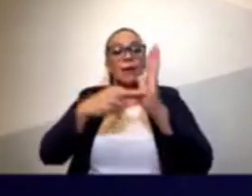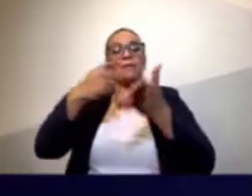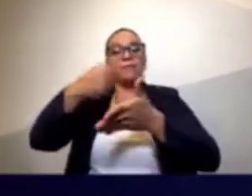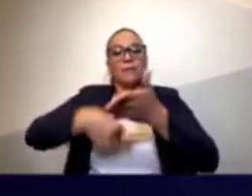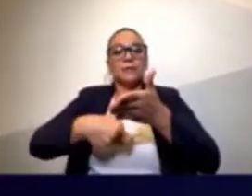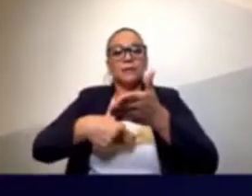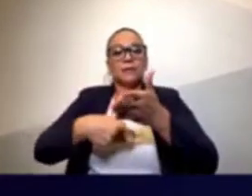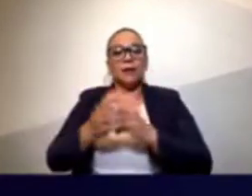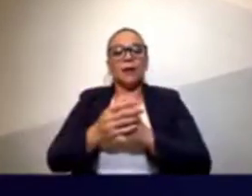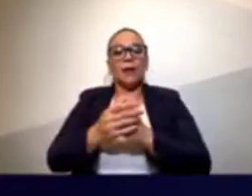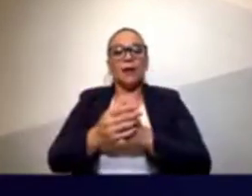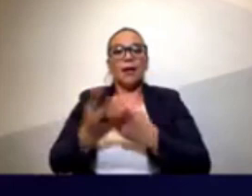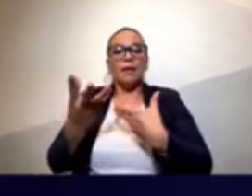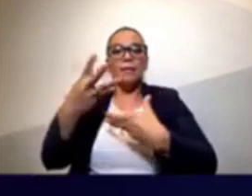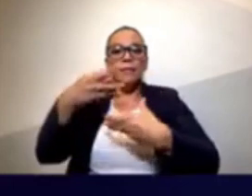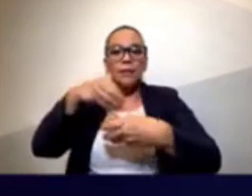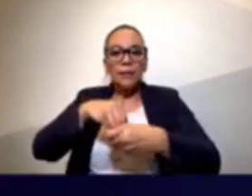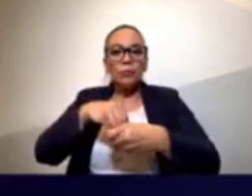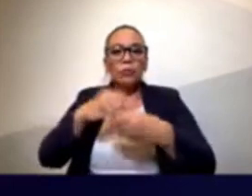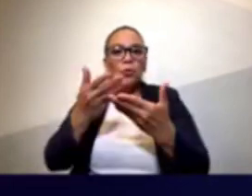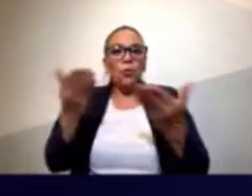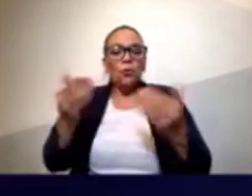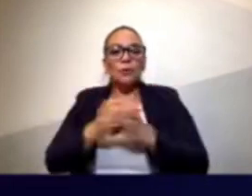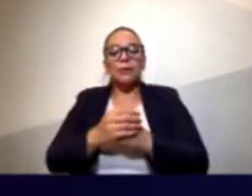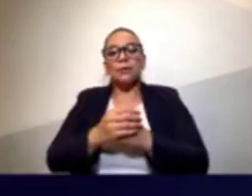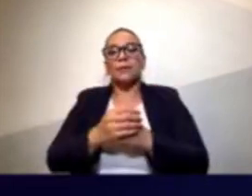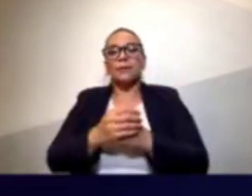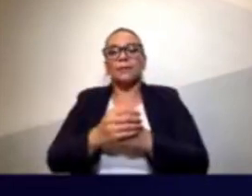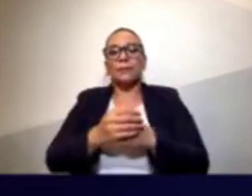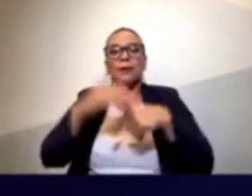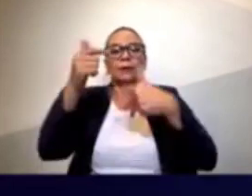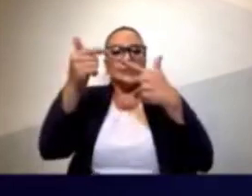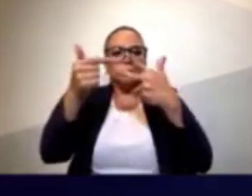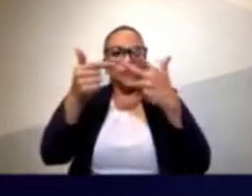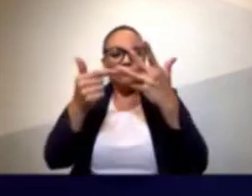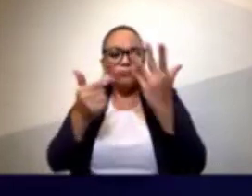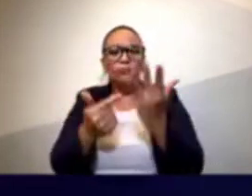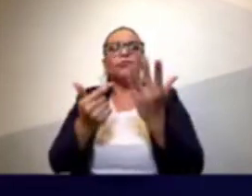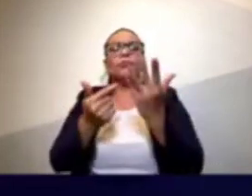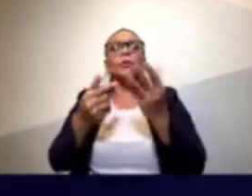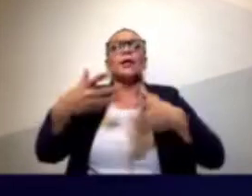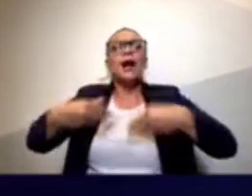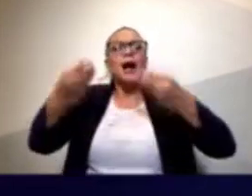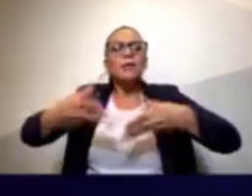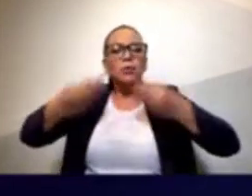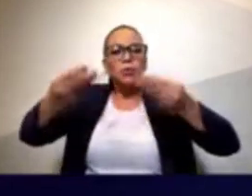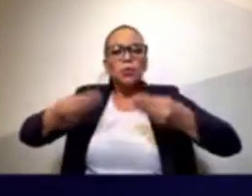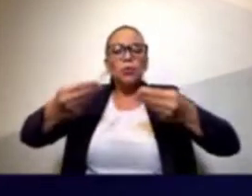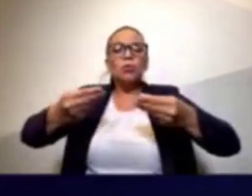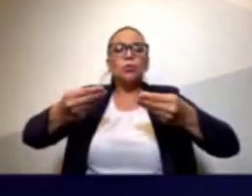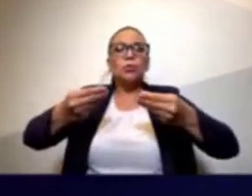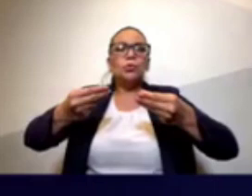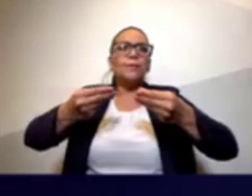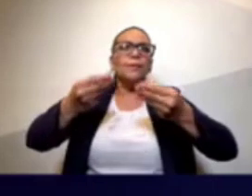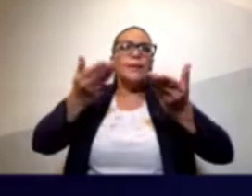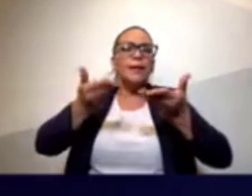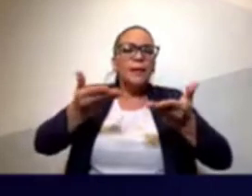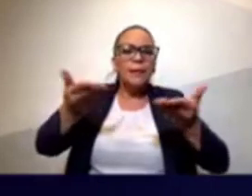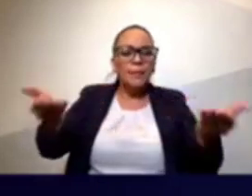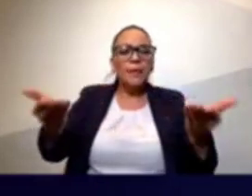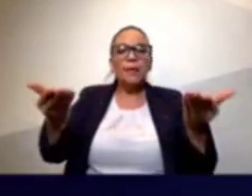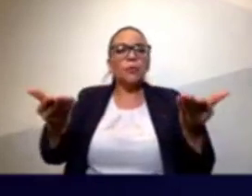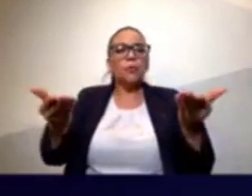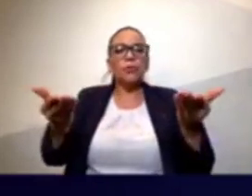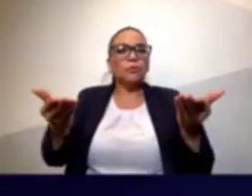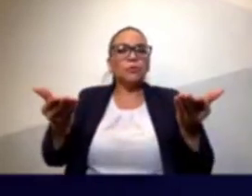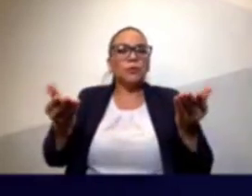colegios profesionales. En el caso de la regla fiscal, metimos una serie de gastos o de elementos en los cuales